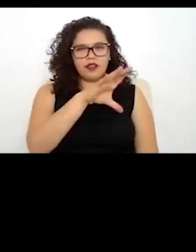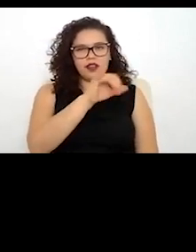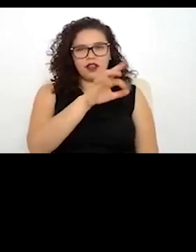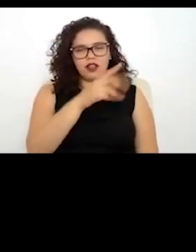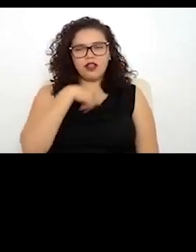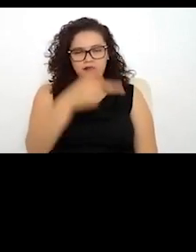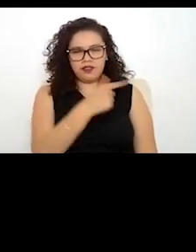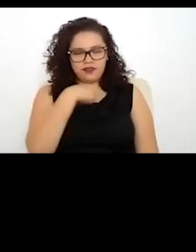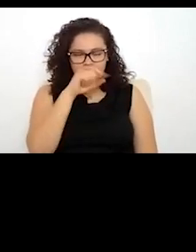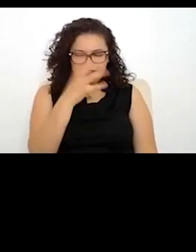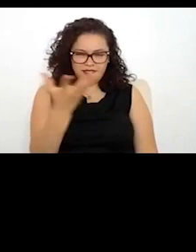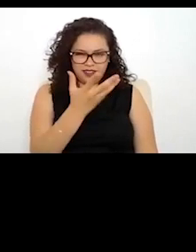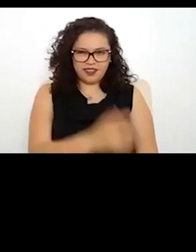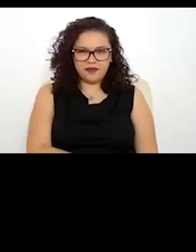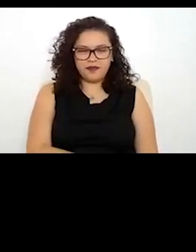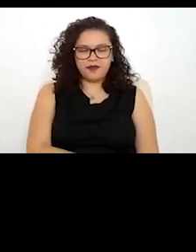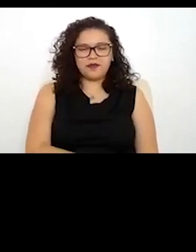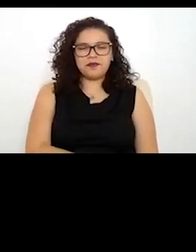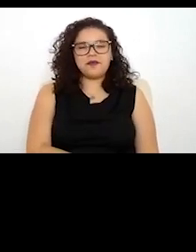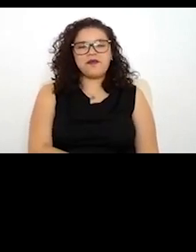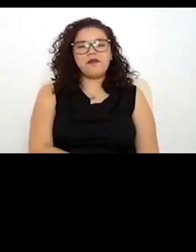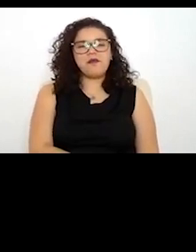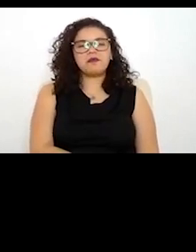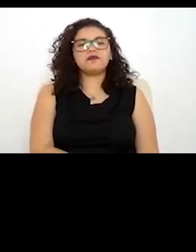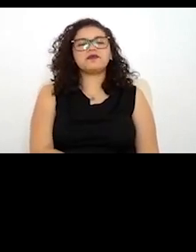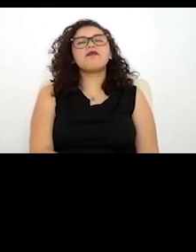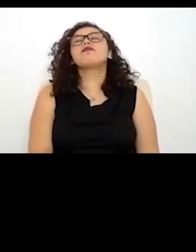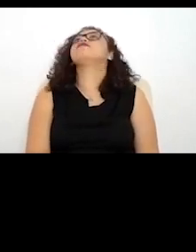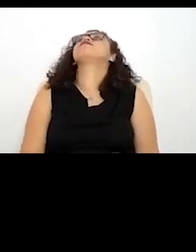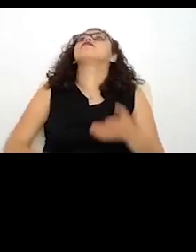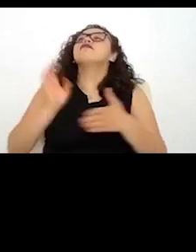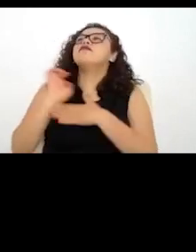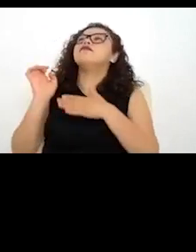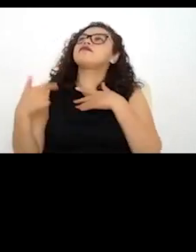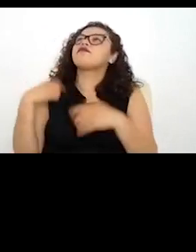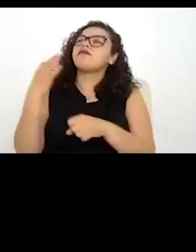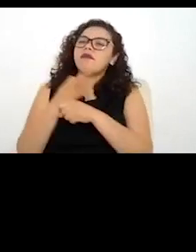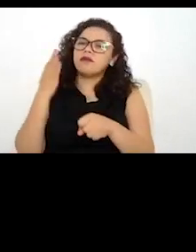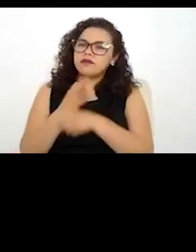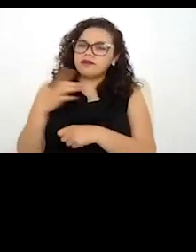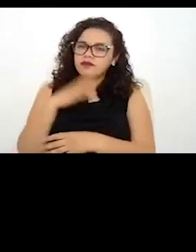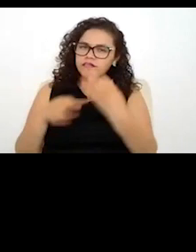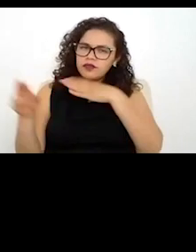también. Adelante, Entonces, mucho gusto. entonces ahorita, digamos, aunque tengamos toda la normativa,